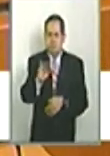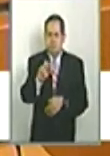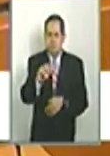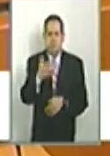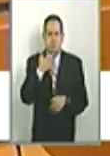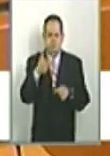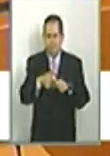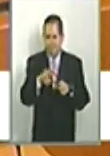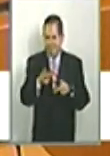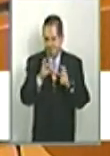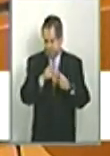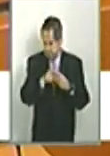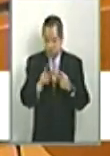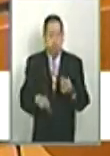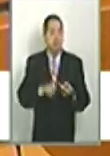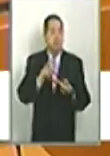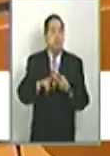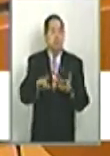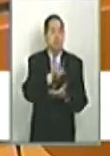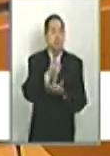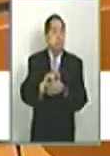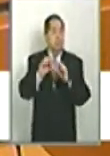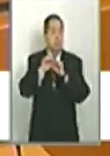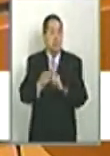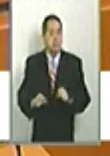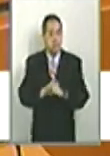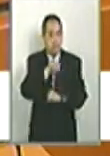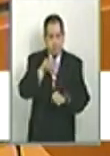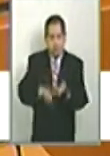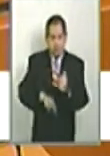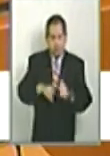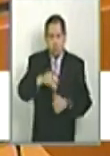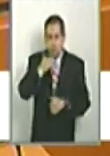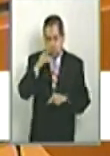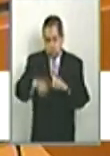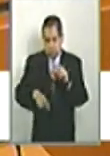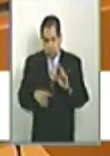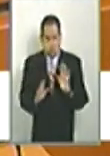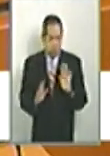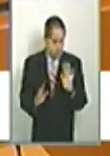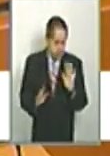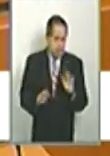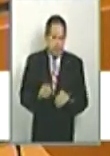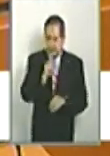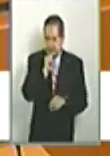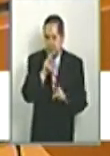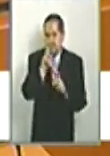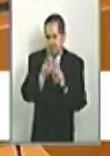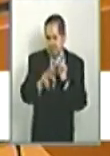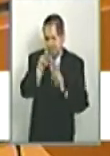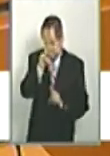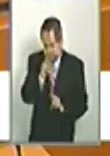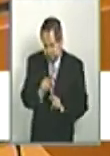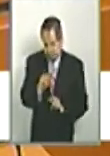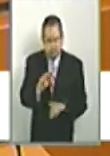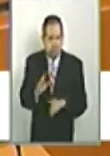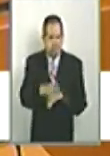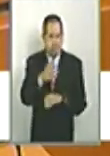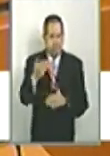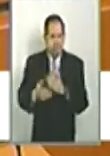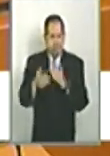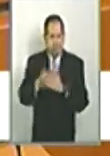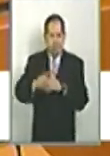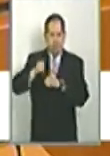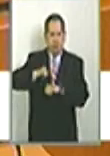la ley general del Sistema Nacional Anticorrupción, aunque esté aún incompleta porque faltan